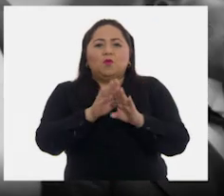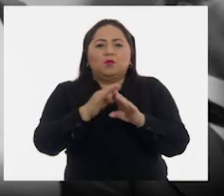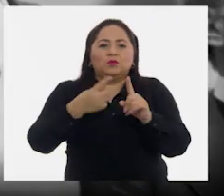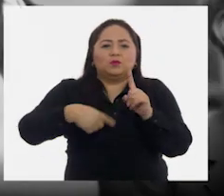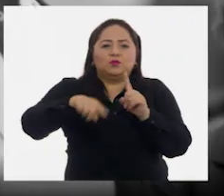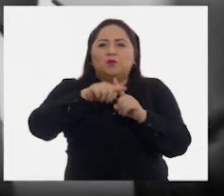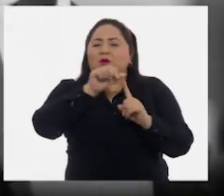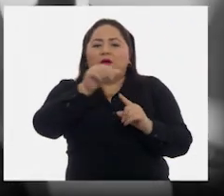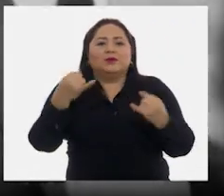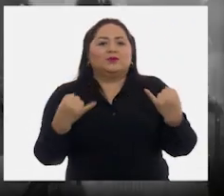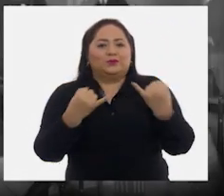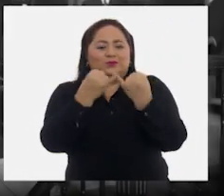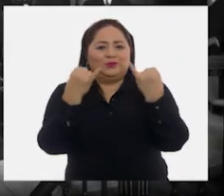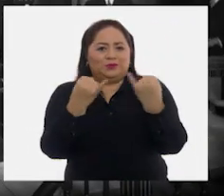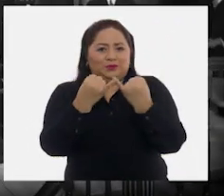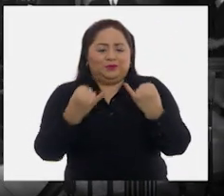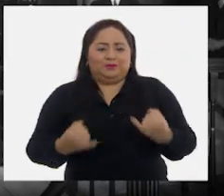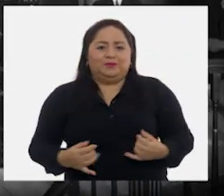sus instituciones.